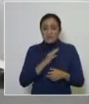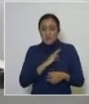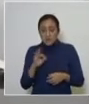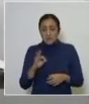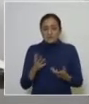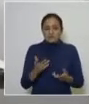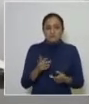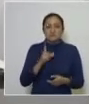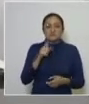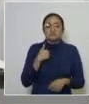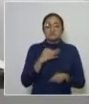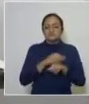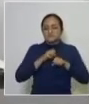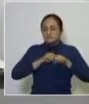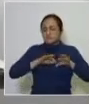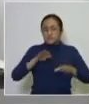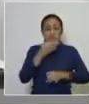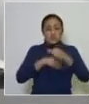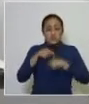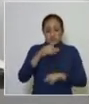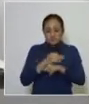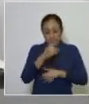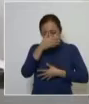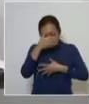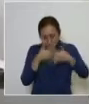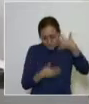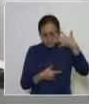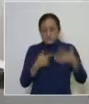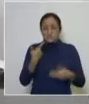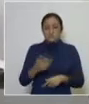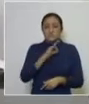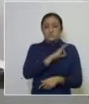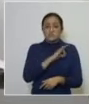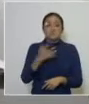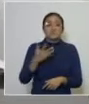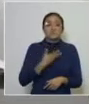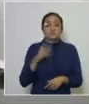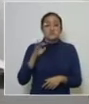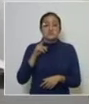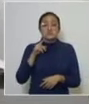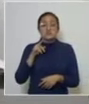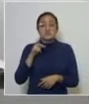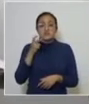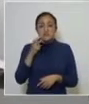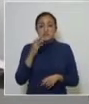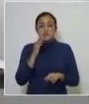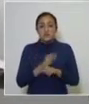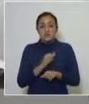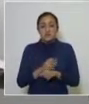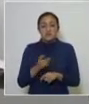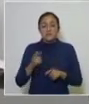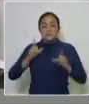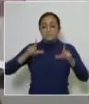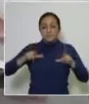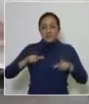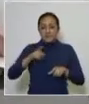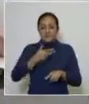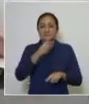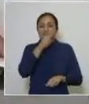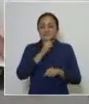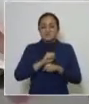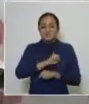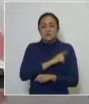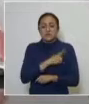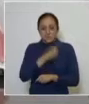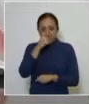Lo vamos a publicar todos los medicamentos y sustancias que tienen este componente en la página oficial de la Secretaría